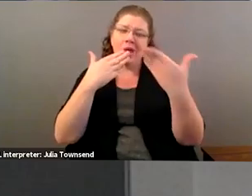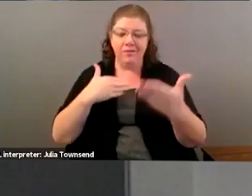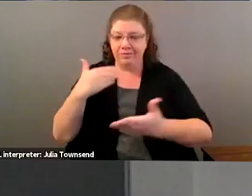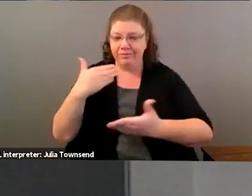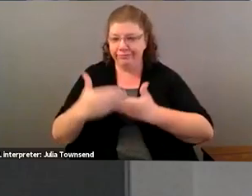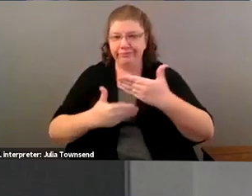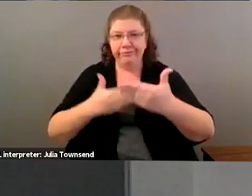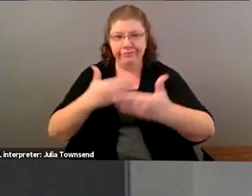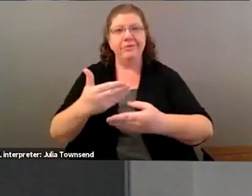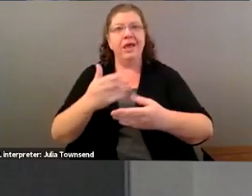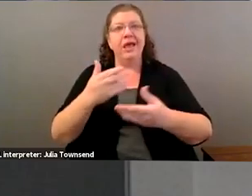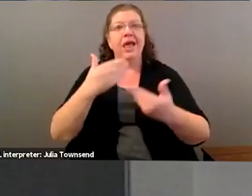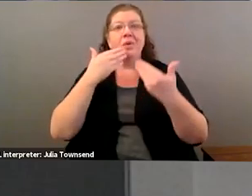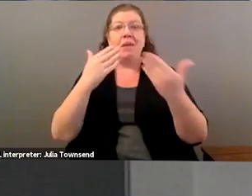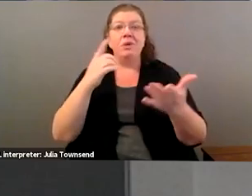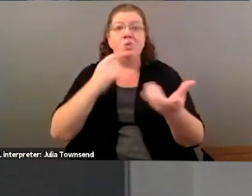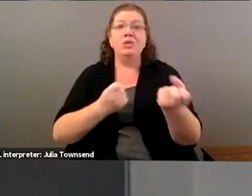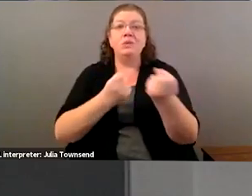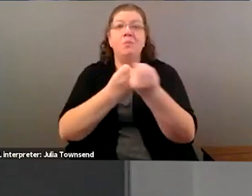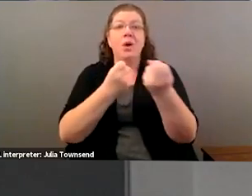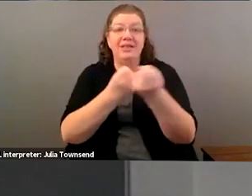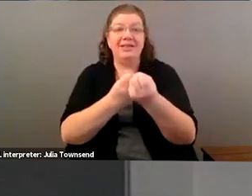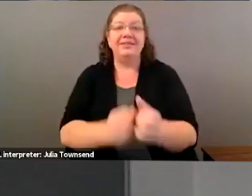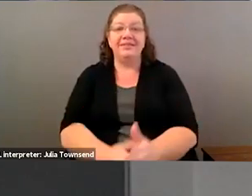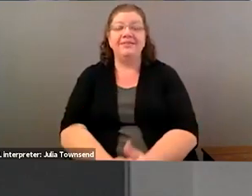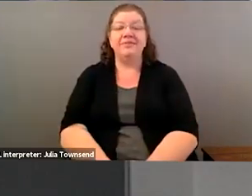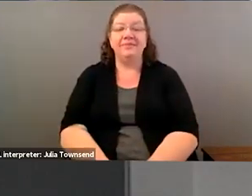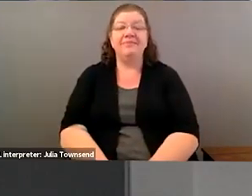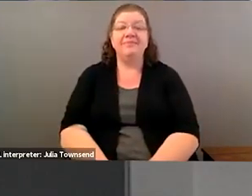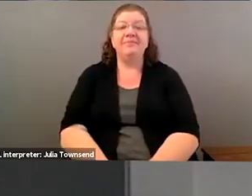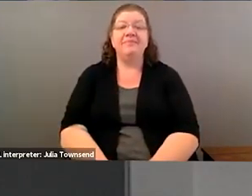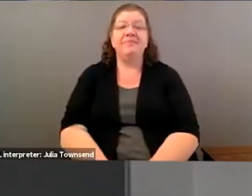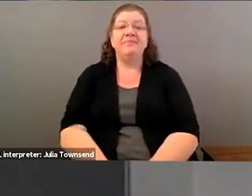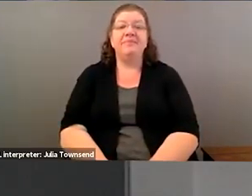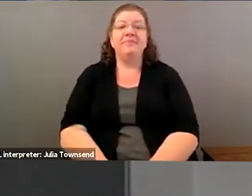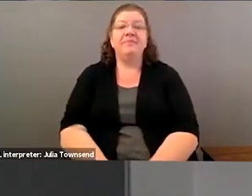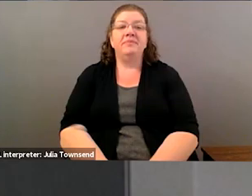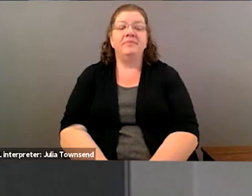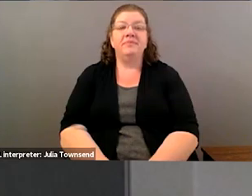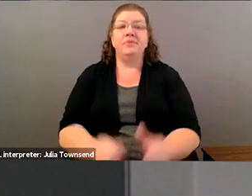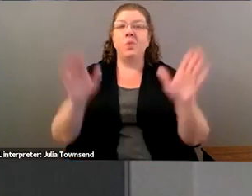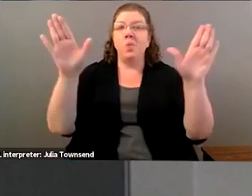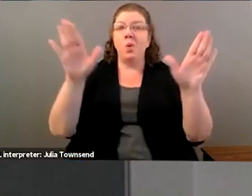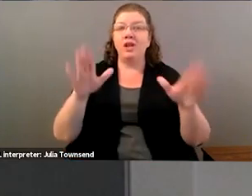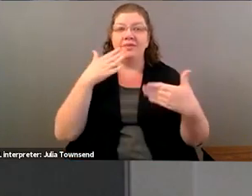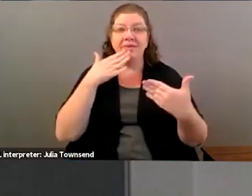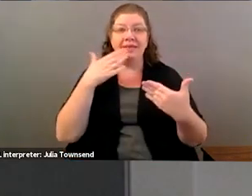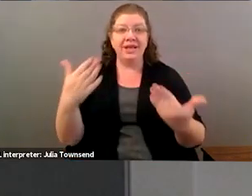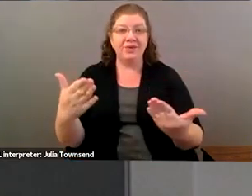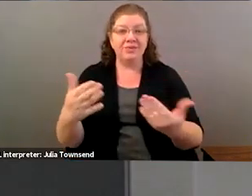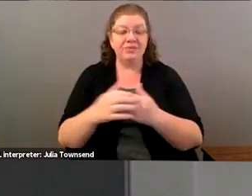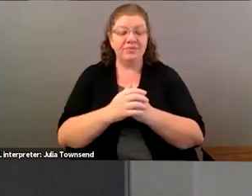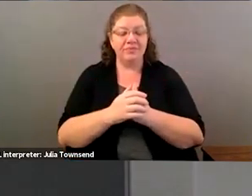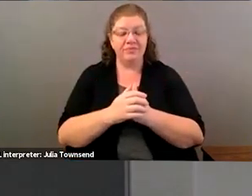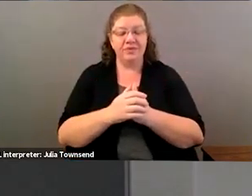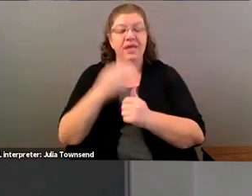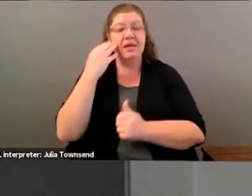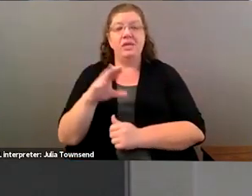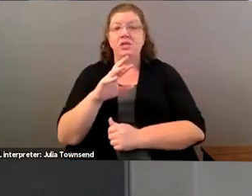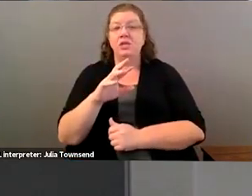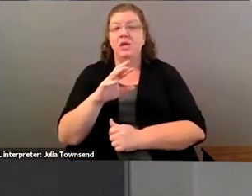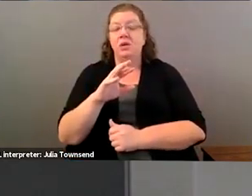mucho gusto que estemos aquí ya en este momento y con mucho gusto voy a apoyarlo muy bien gracias señor